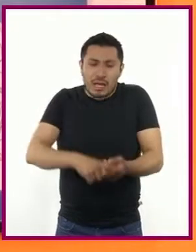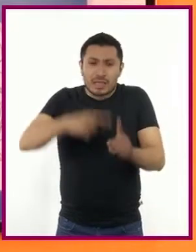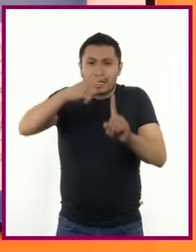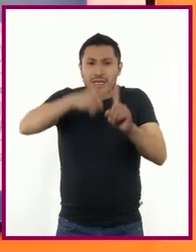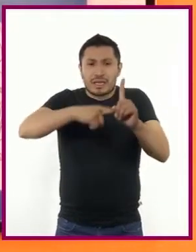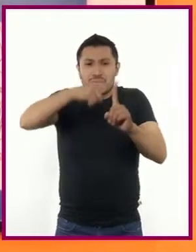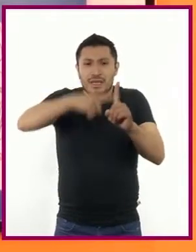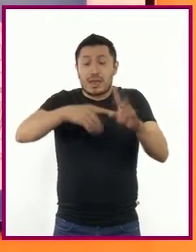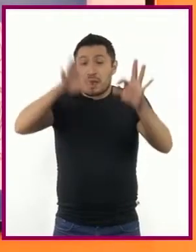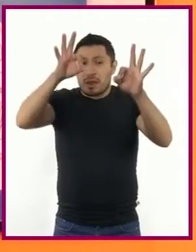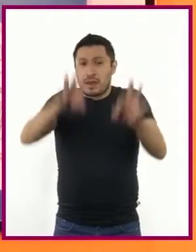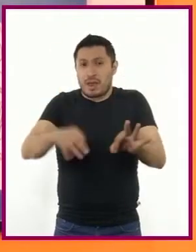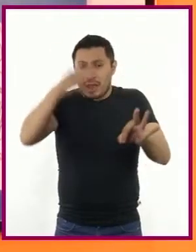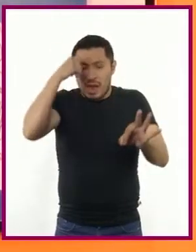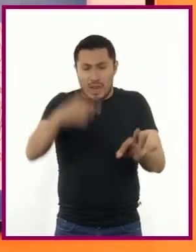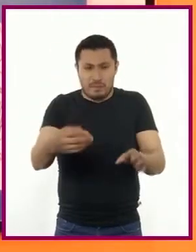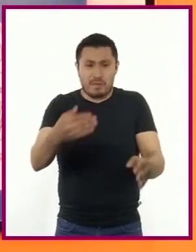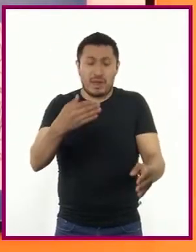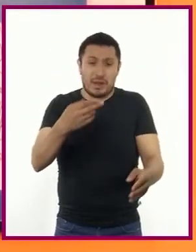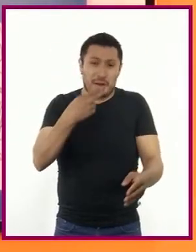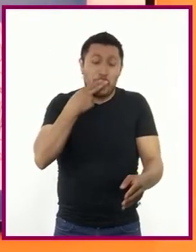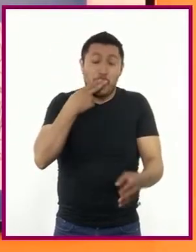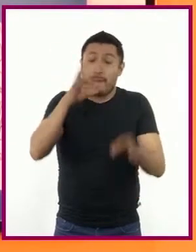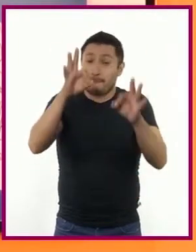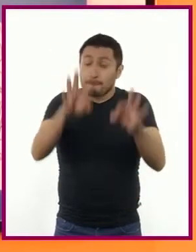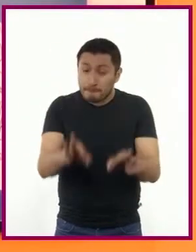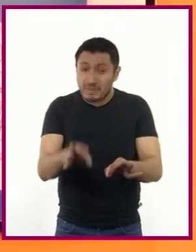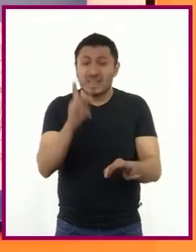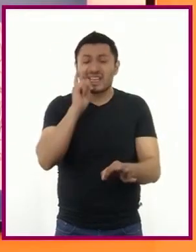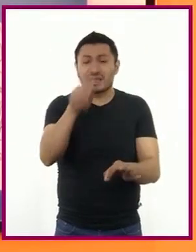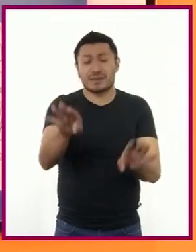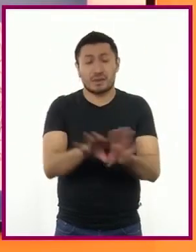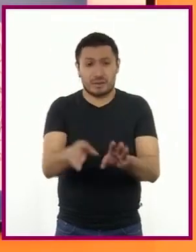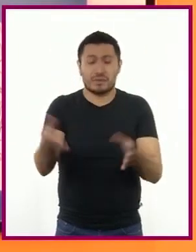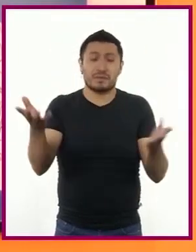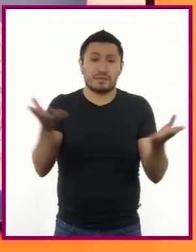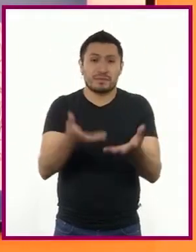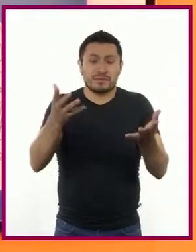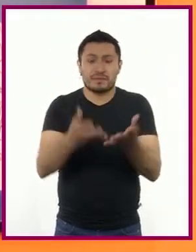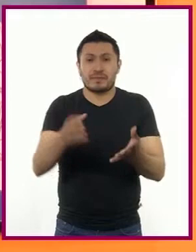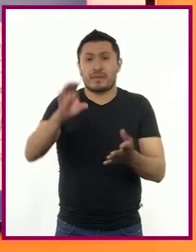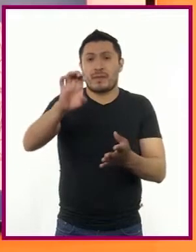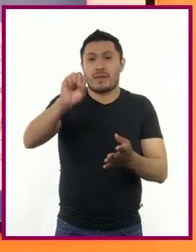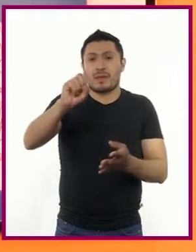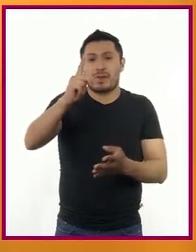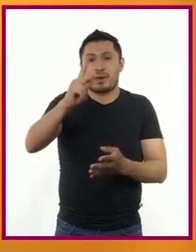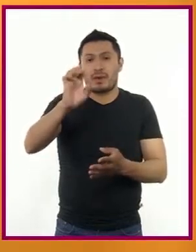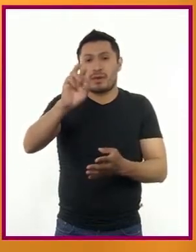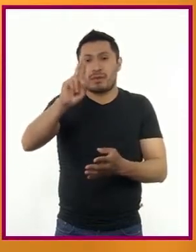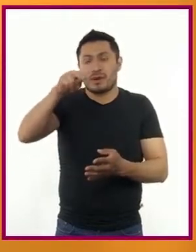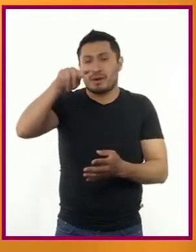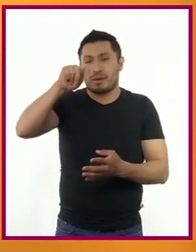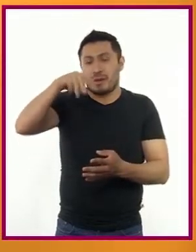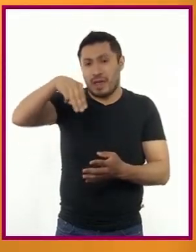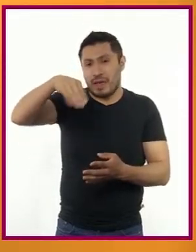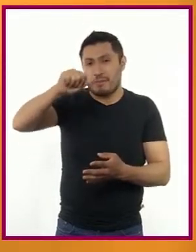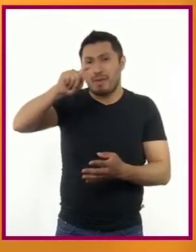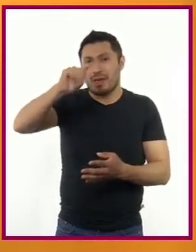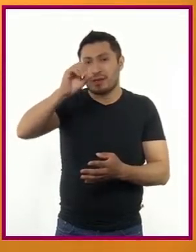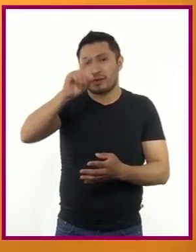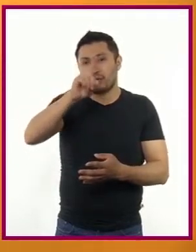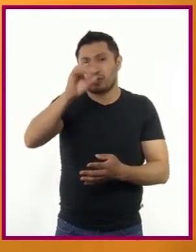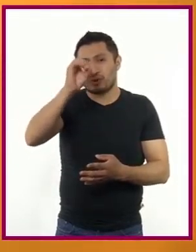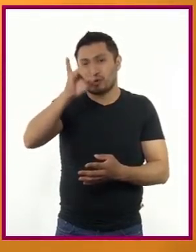adecuada para llevar a cabo su función, es decir, permitir la producción de espermatozoides. Hay